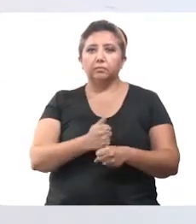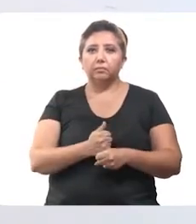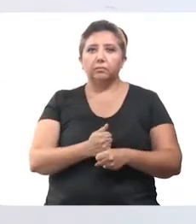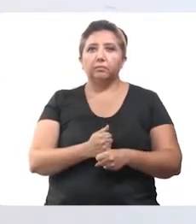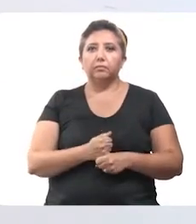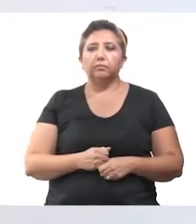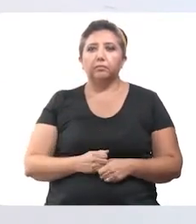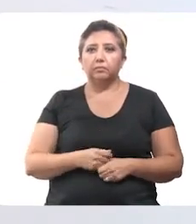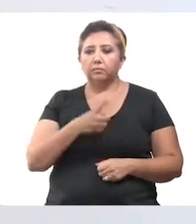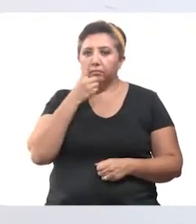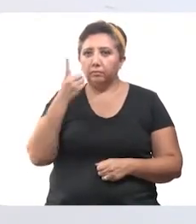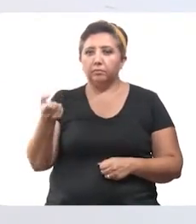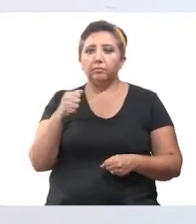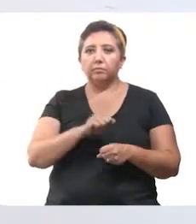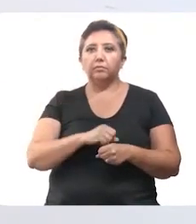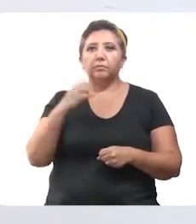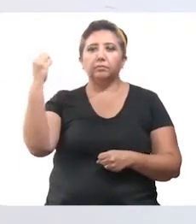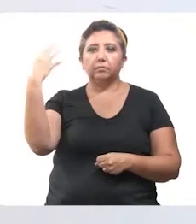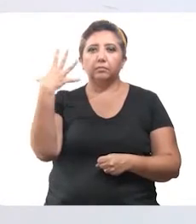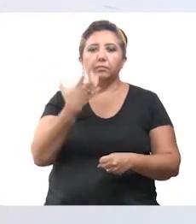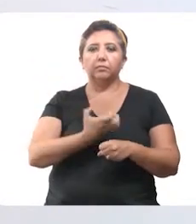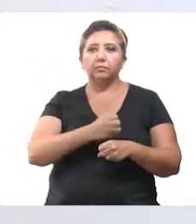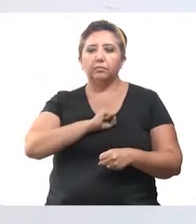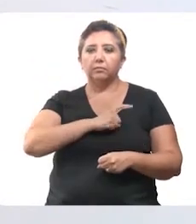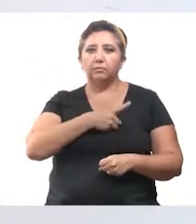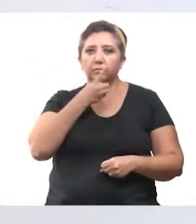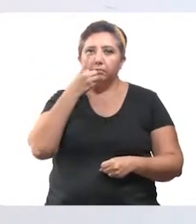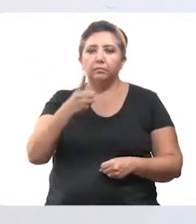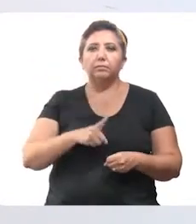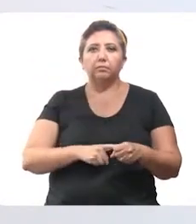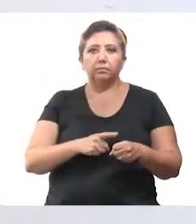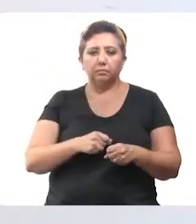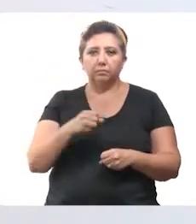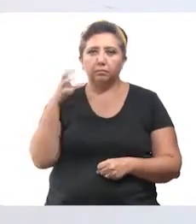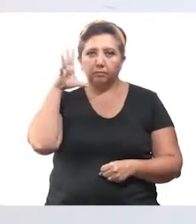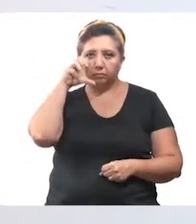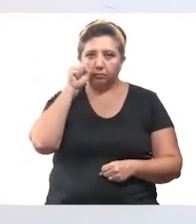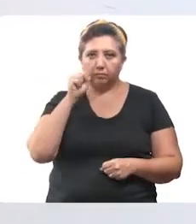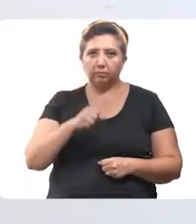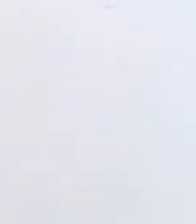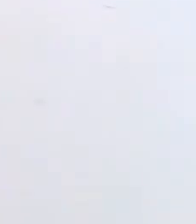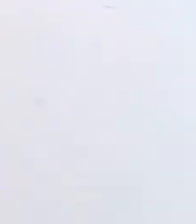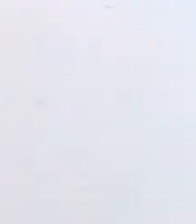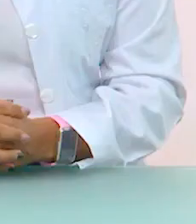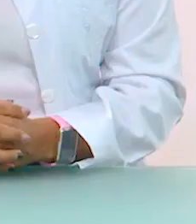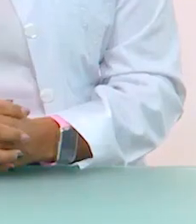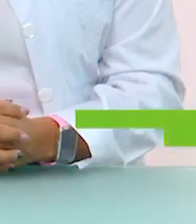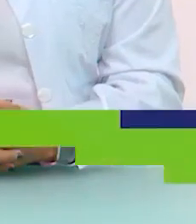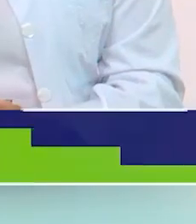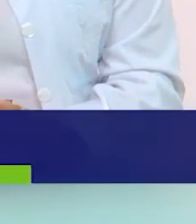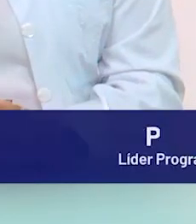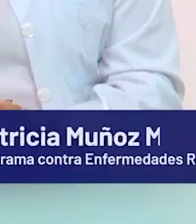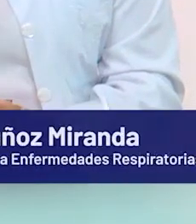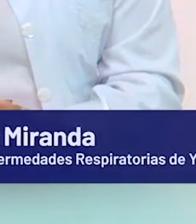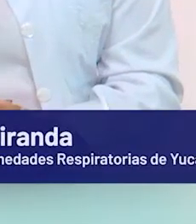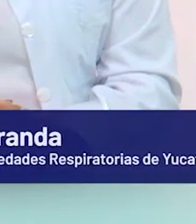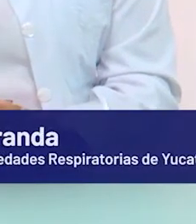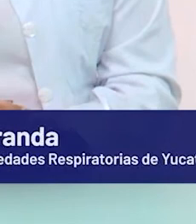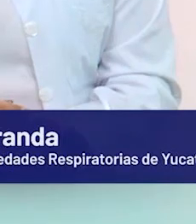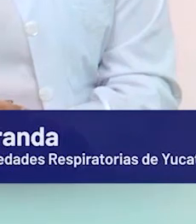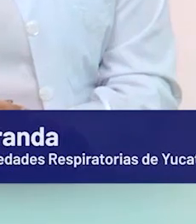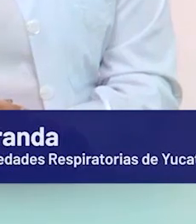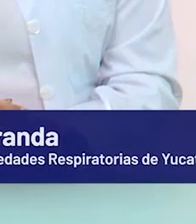años. Los indicadores semanales del Semáforo Estatal de Salud marcan color naranja. Este es el informe del día de hoy, doctora.